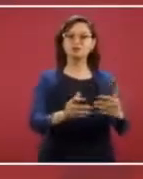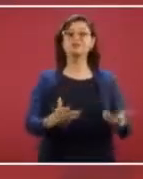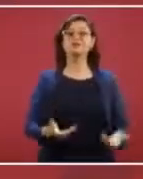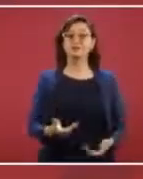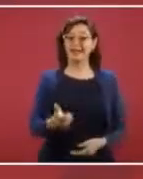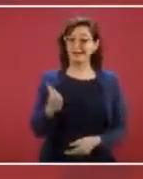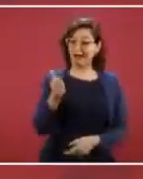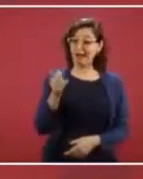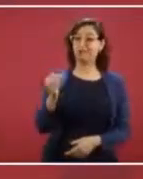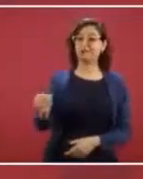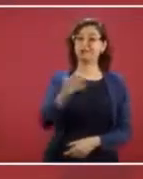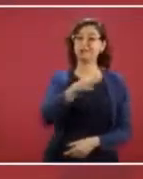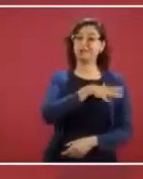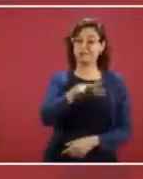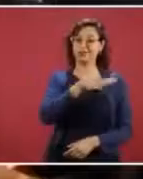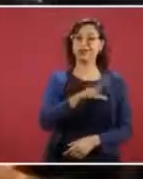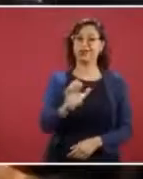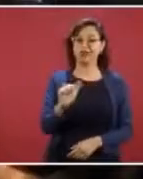Ángeles,